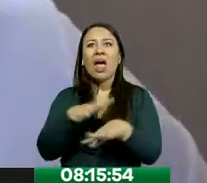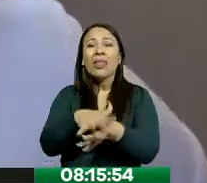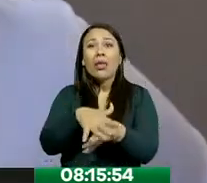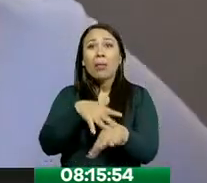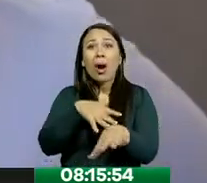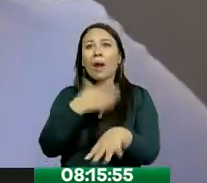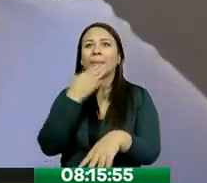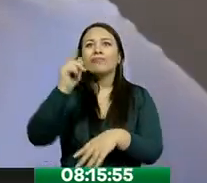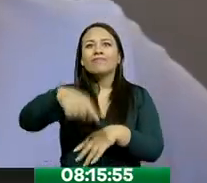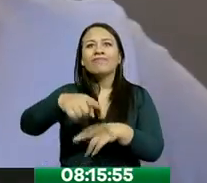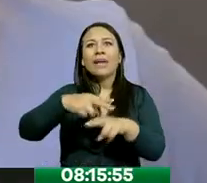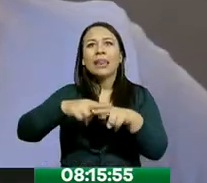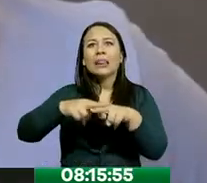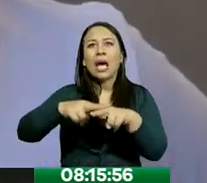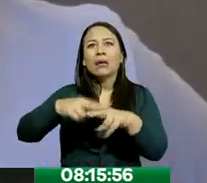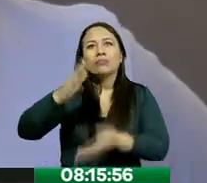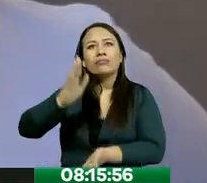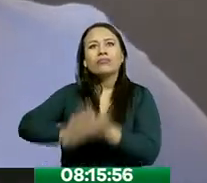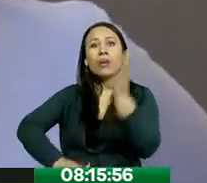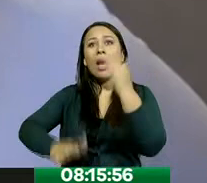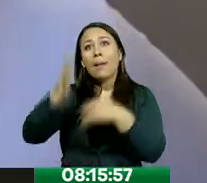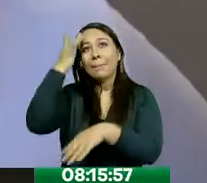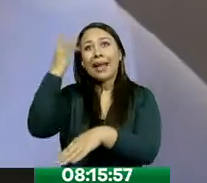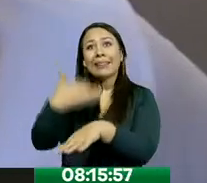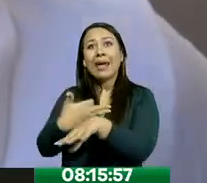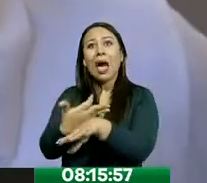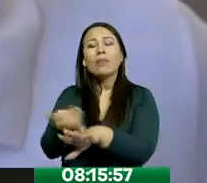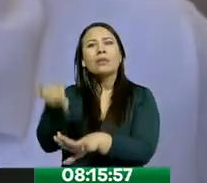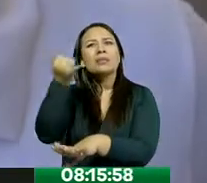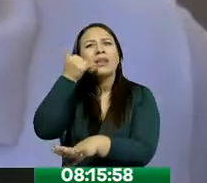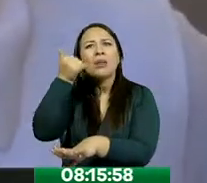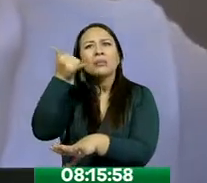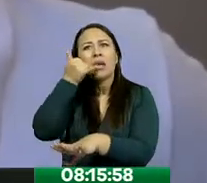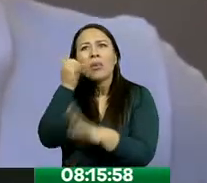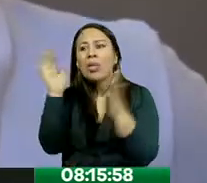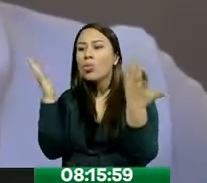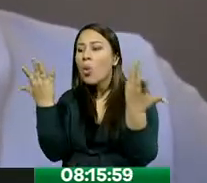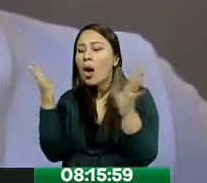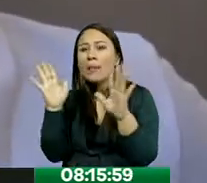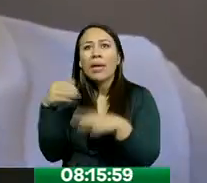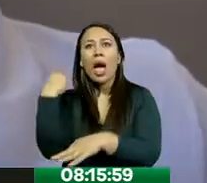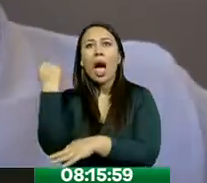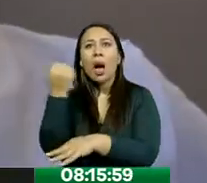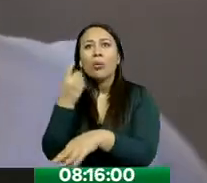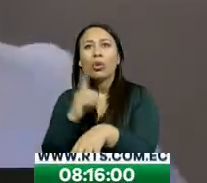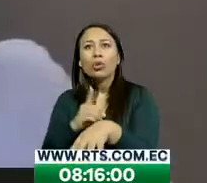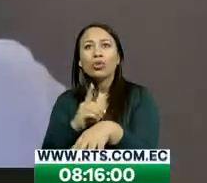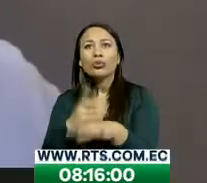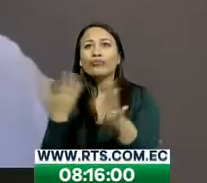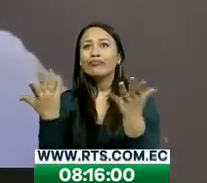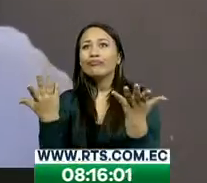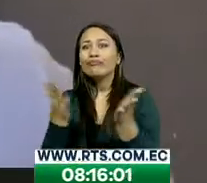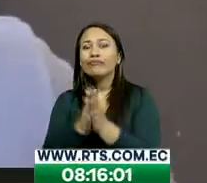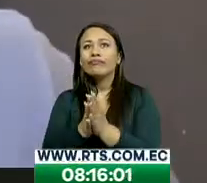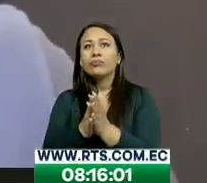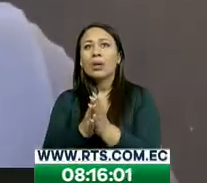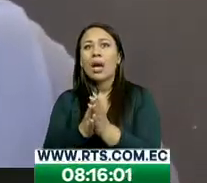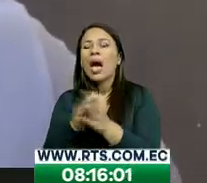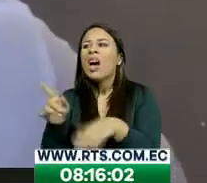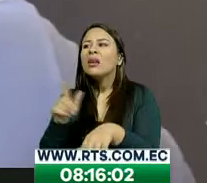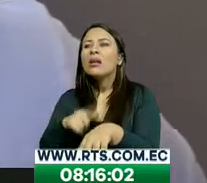¿Por qué se llevaron el taxi? Porque tuve que llamar porque nunca vino la ambulancia. ¿El señor cuánto tiempo más o menos estuvo